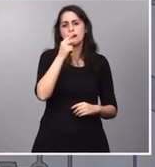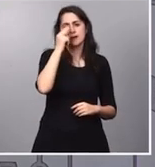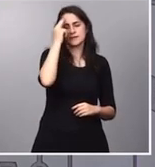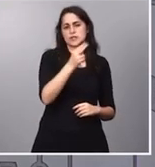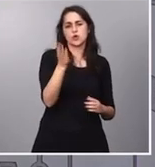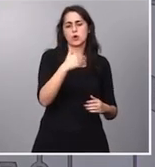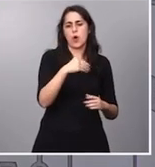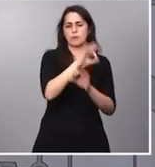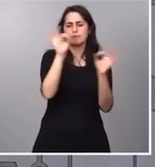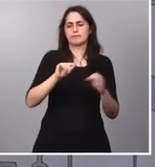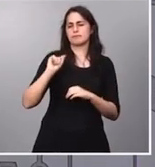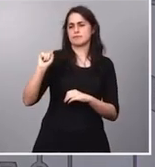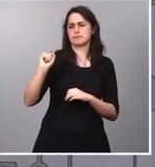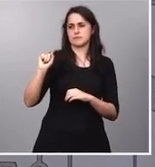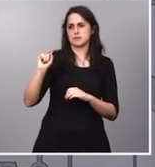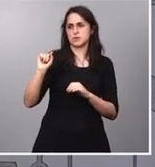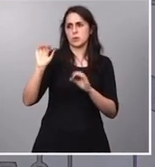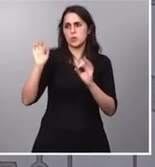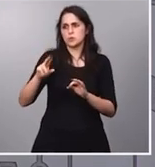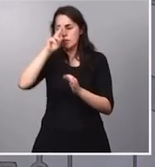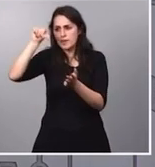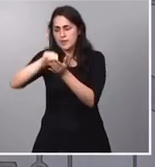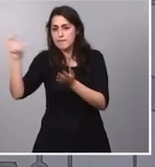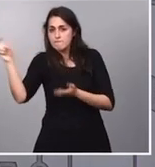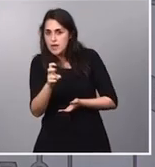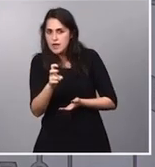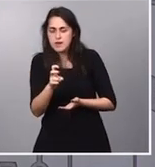más estando en la capital de España